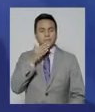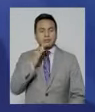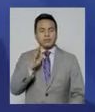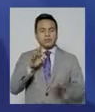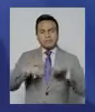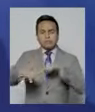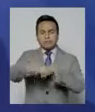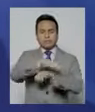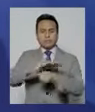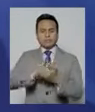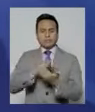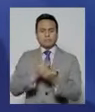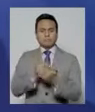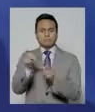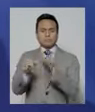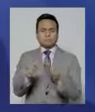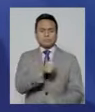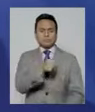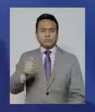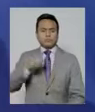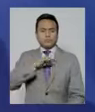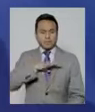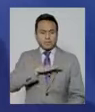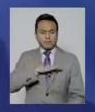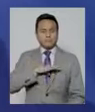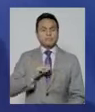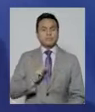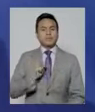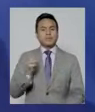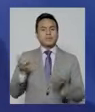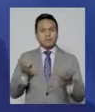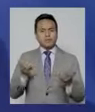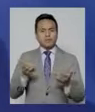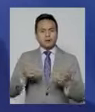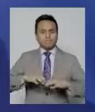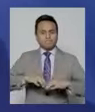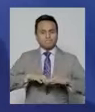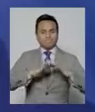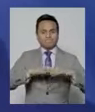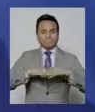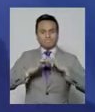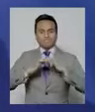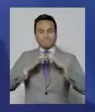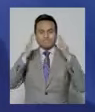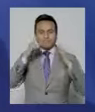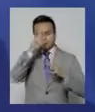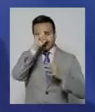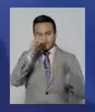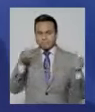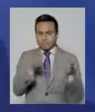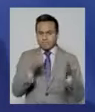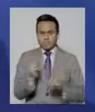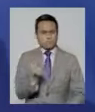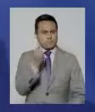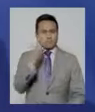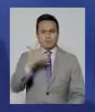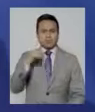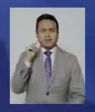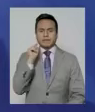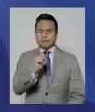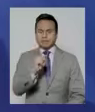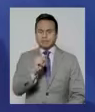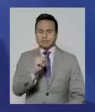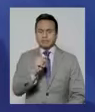mejores condiciones la salud de todos los chilenos. Para eso vamos a seguir fortaleciendo la atención primaria, porque consideramos que es